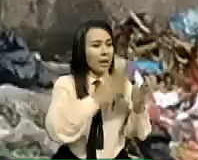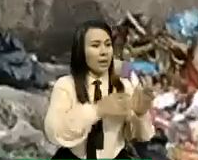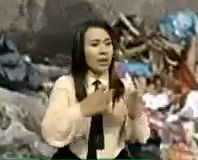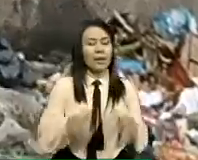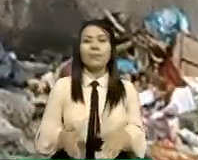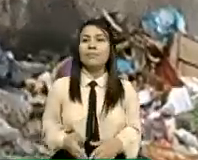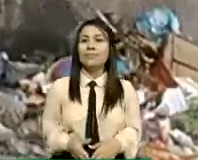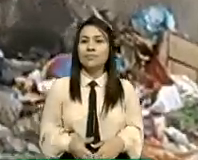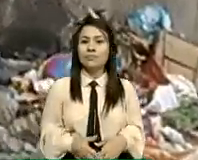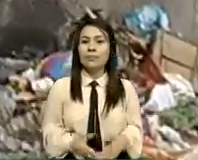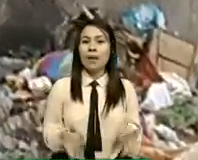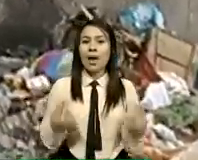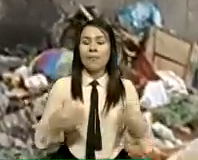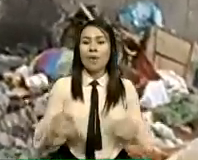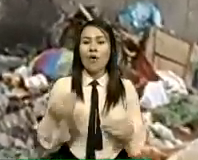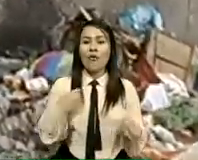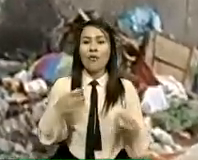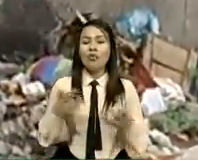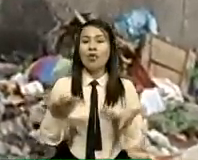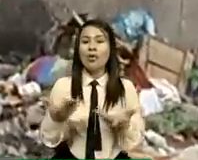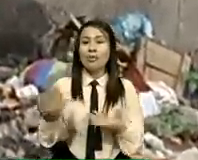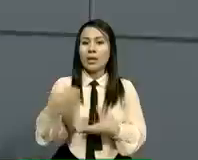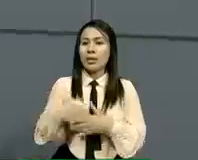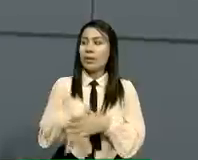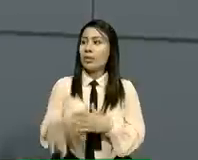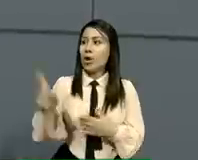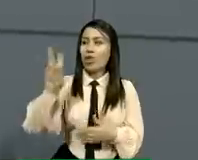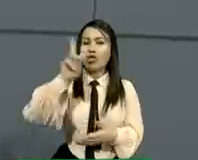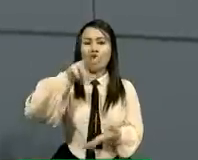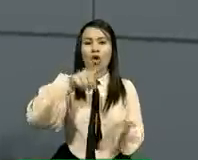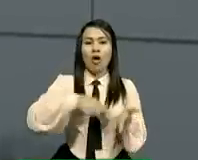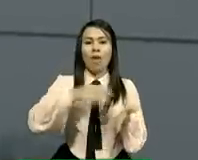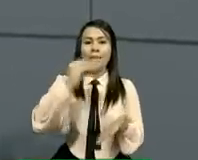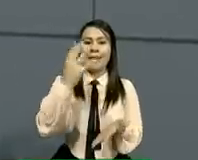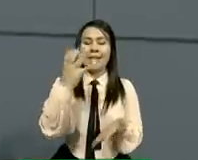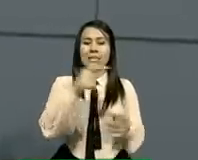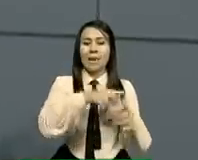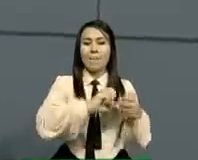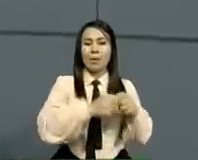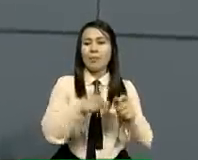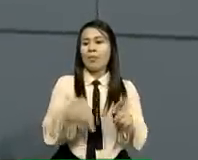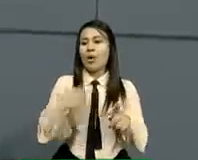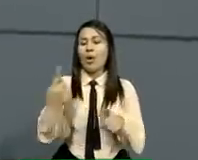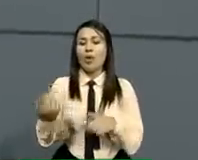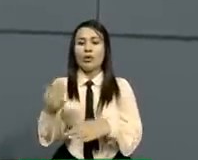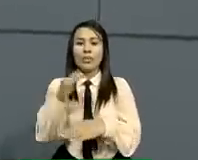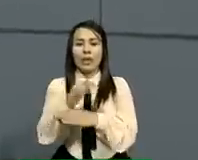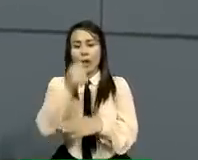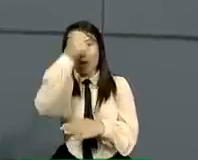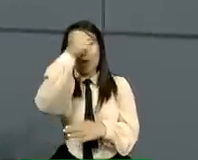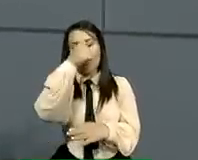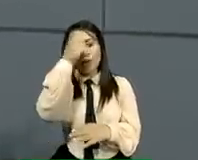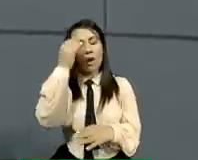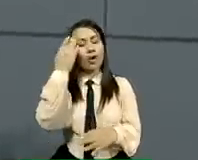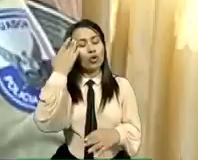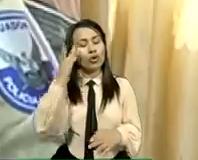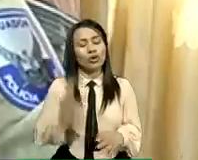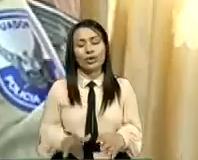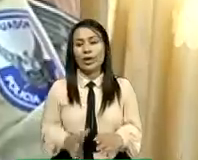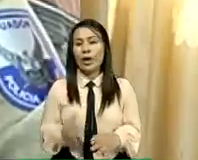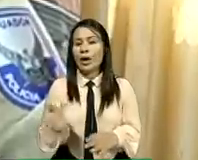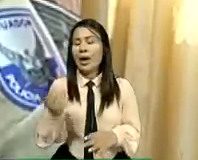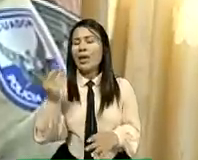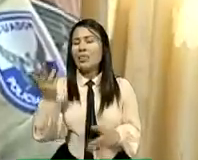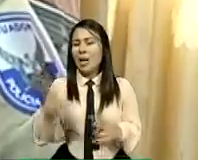por un homicidio registrado en el año 2015. Del otro fallecido, hasta la tarde de ese domingo, se desconocían sus nombres.